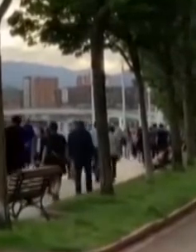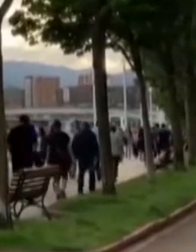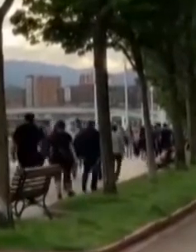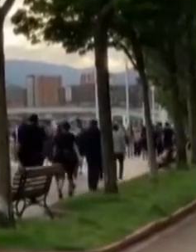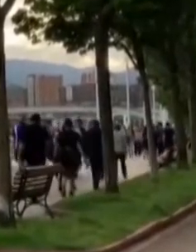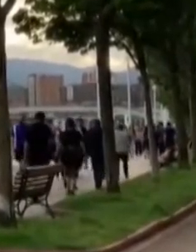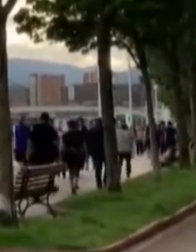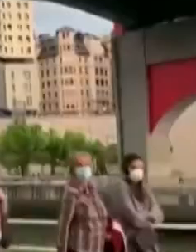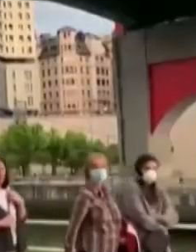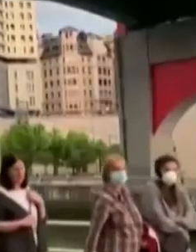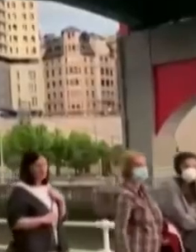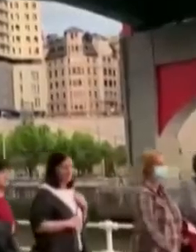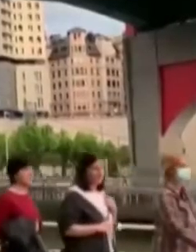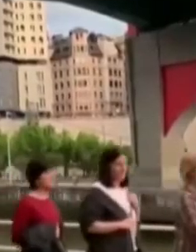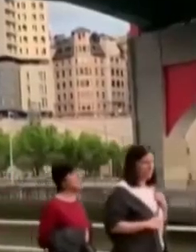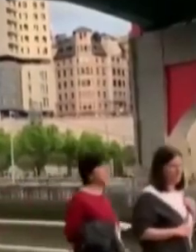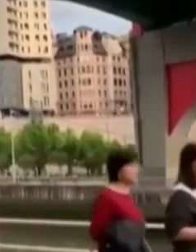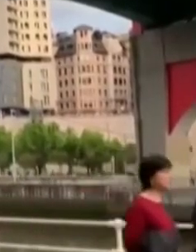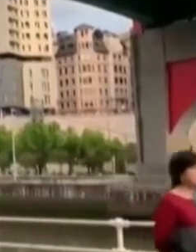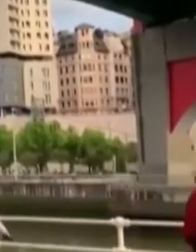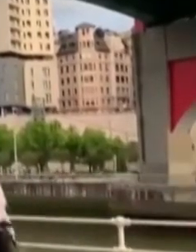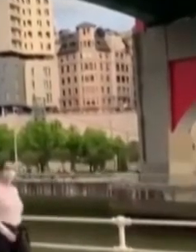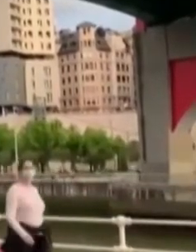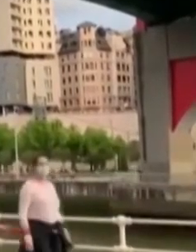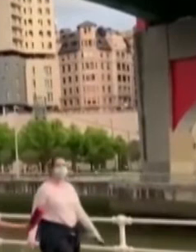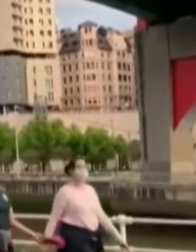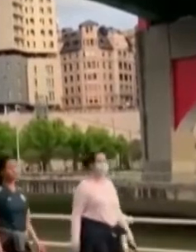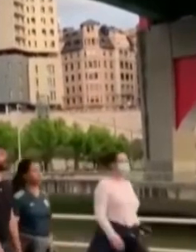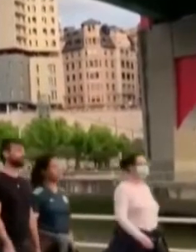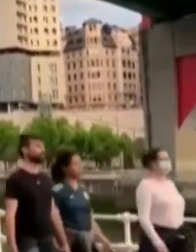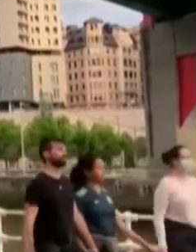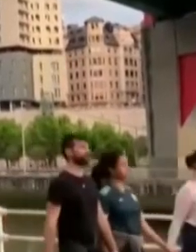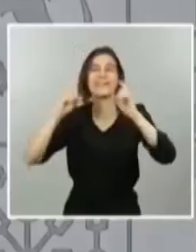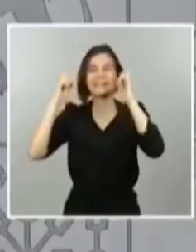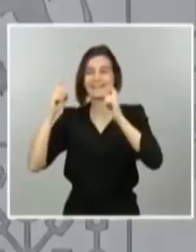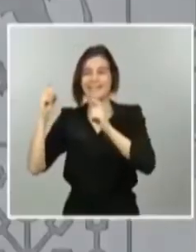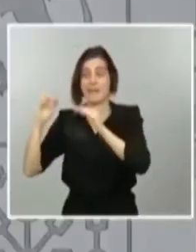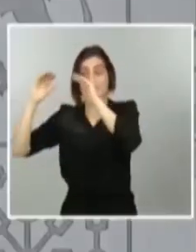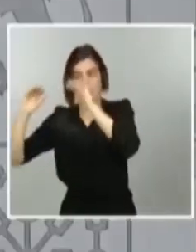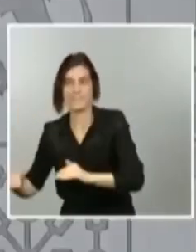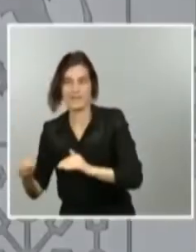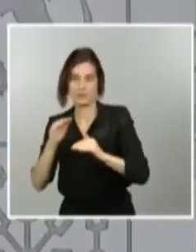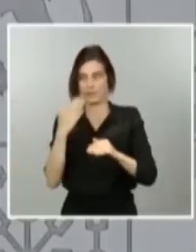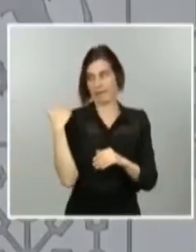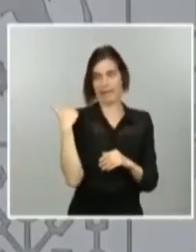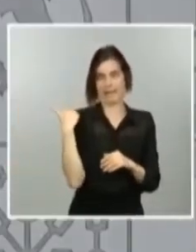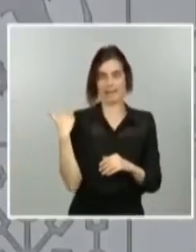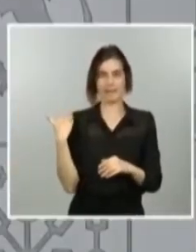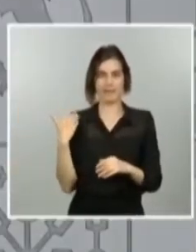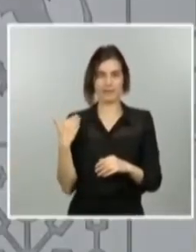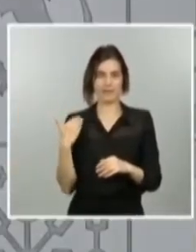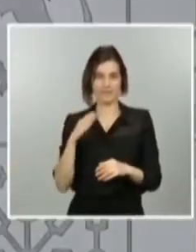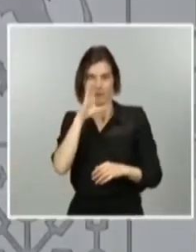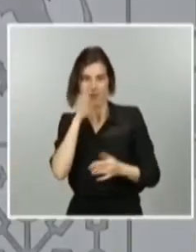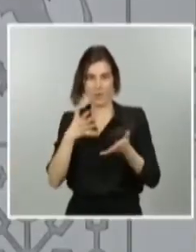una aglomeración de gente, que eso llevó también a que la Generalitat determinara los confinamientos perimetrales, es decir, que la gente